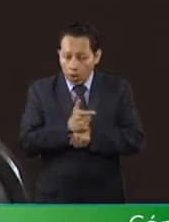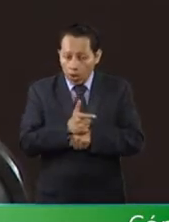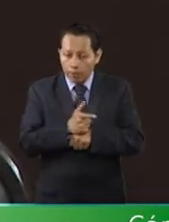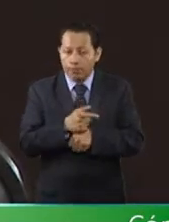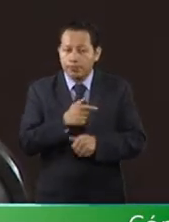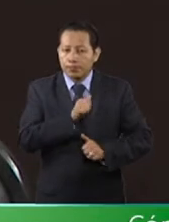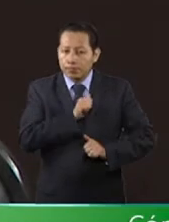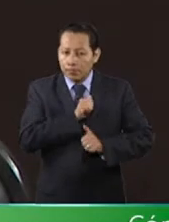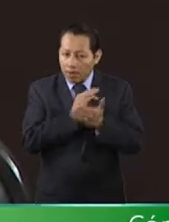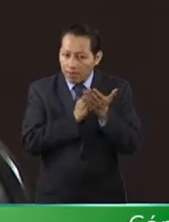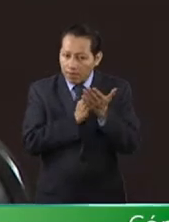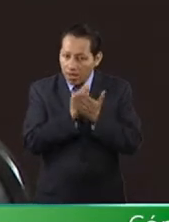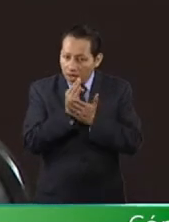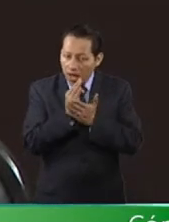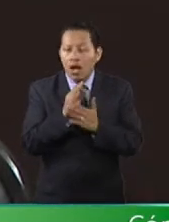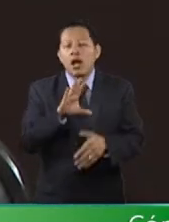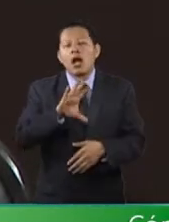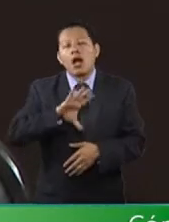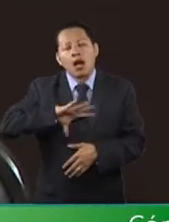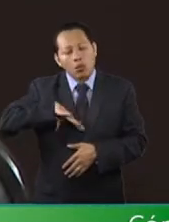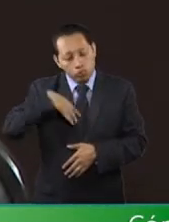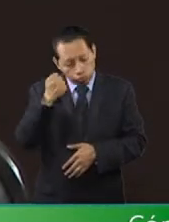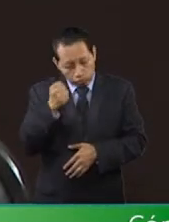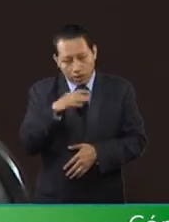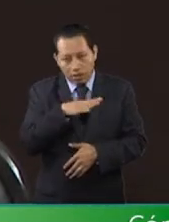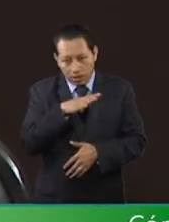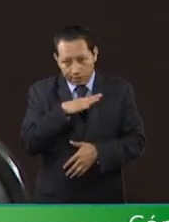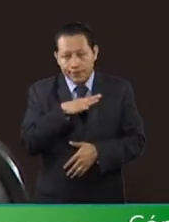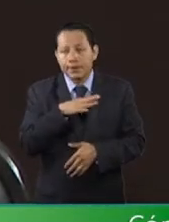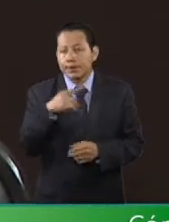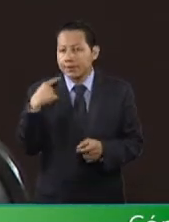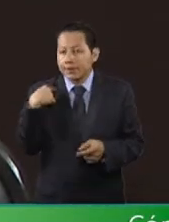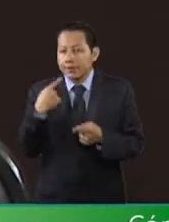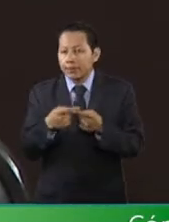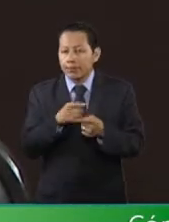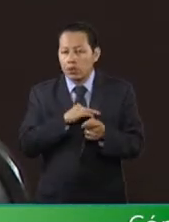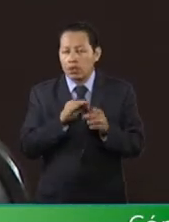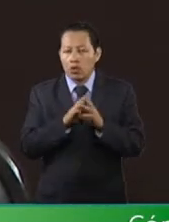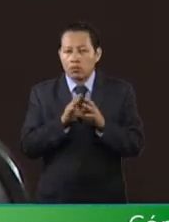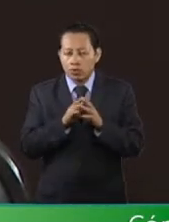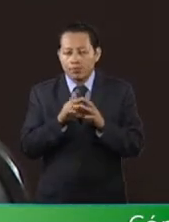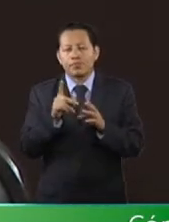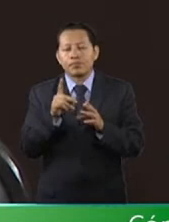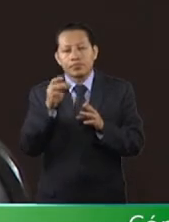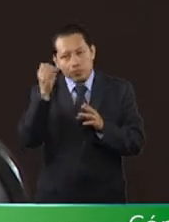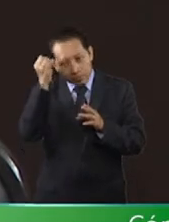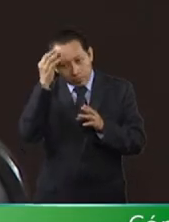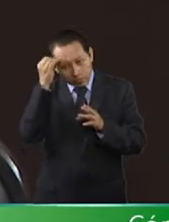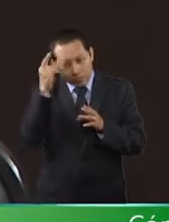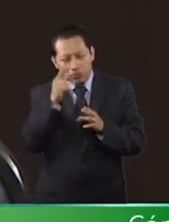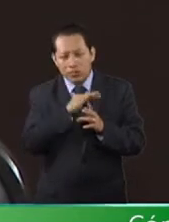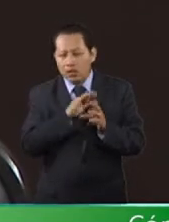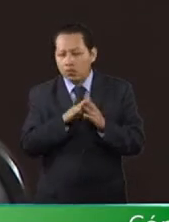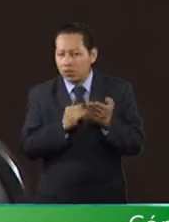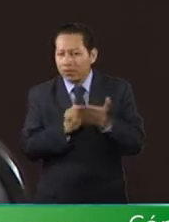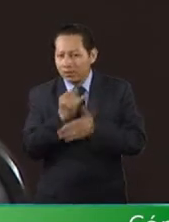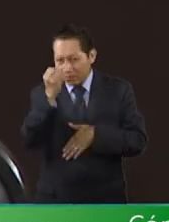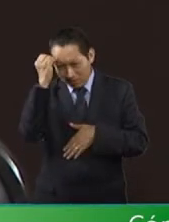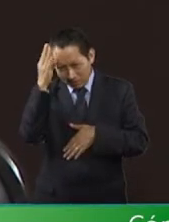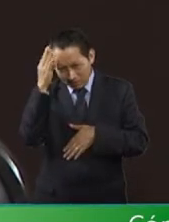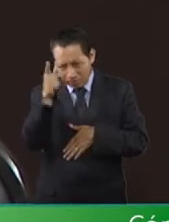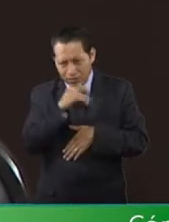ejército ha abusado de ella Desde entonces olvidaron decidieron